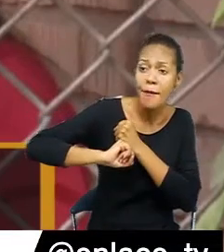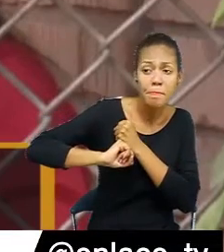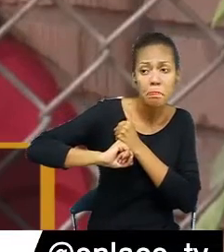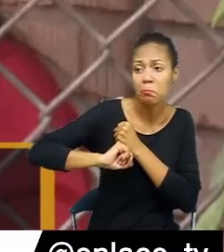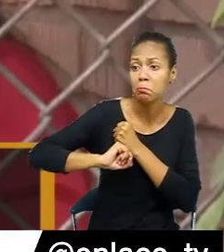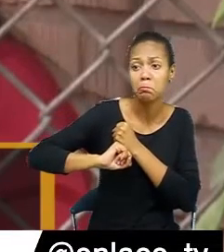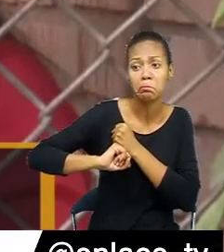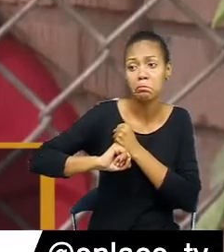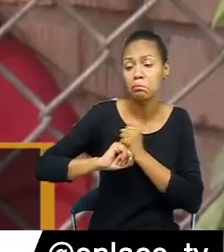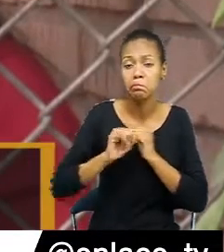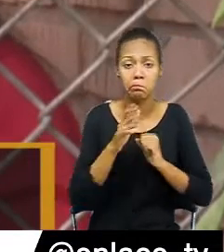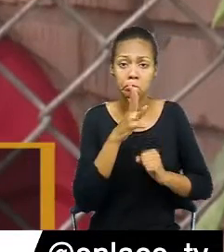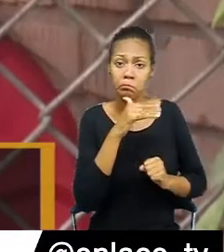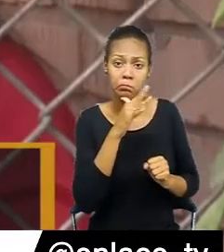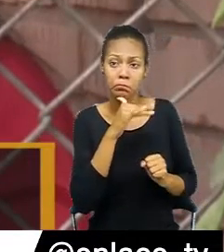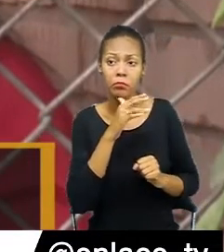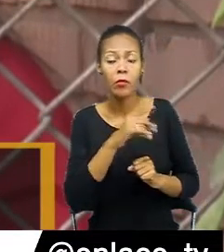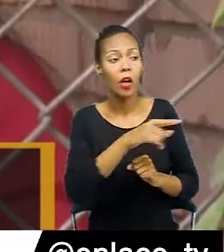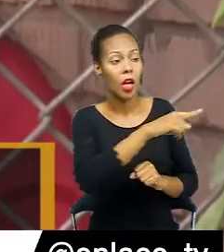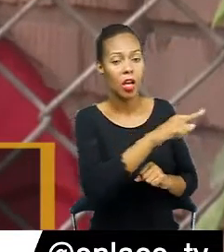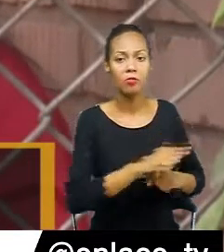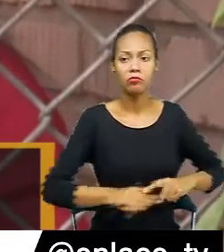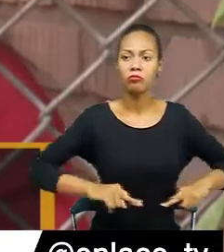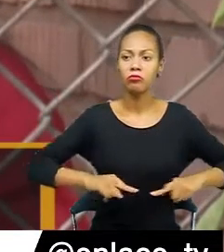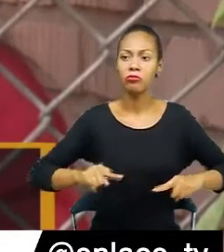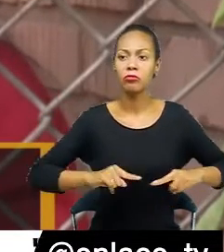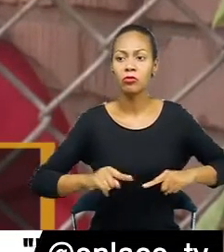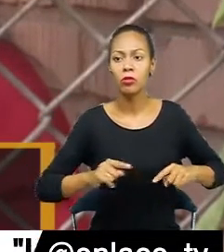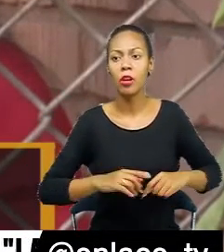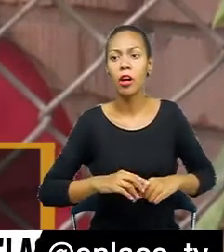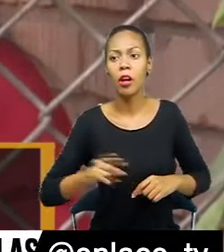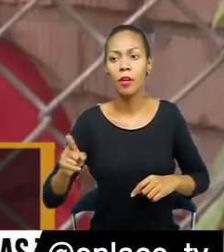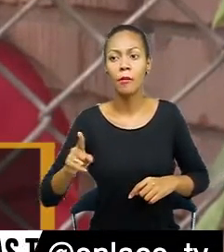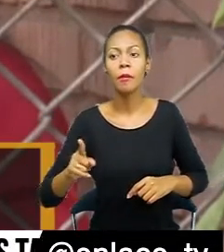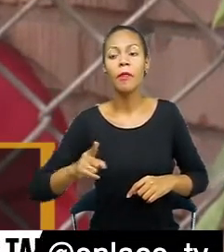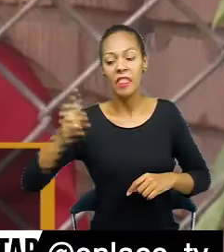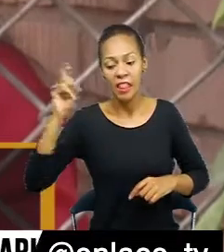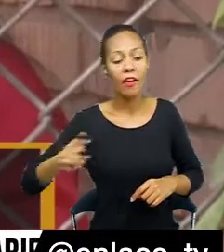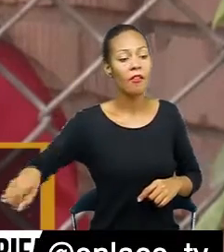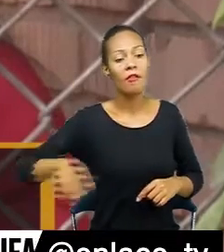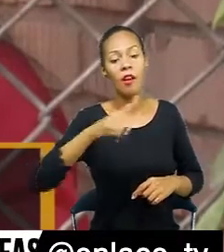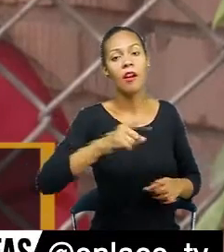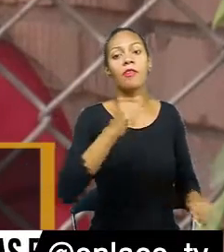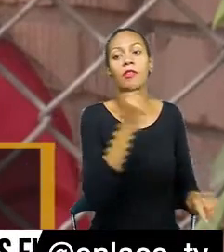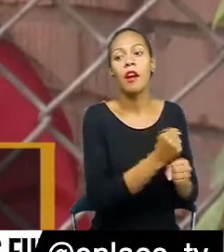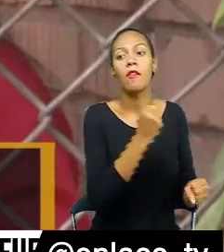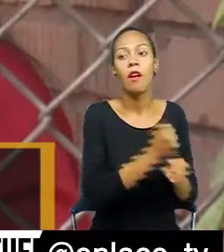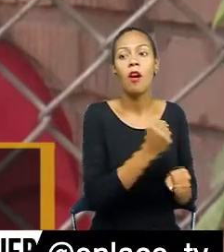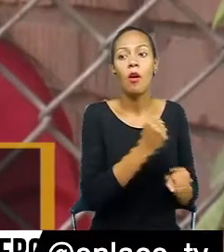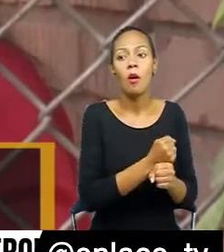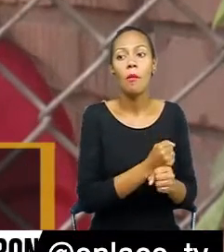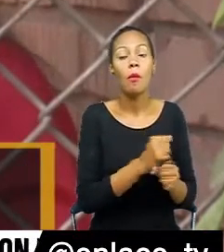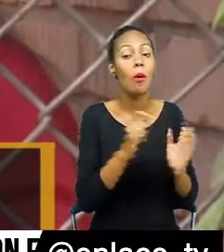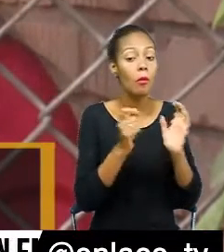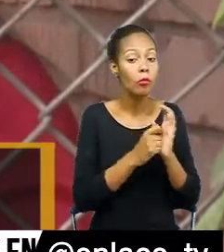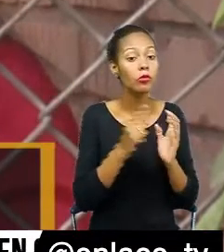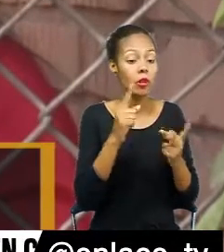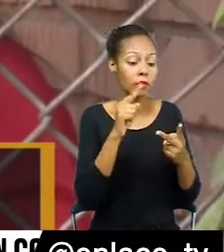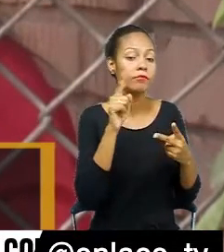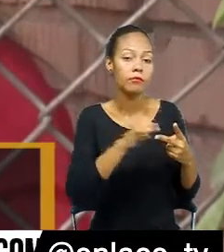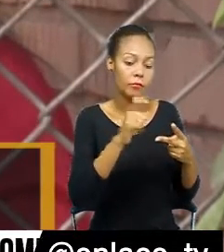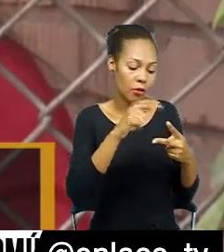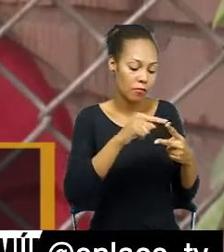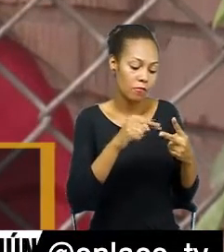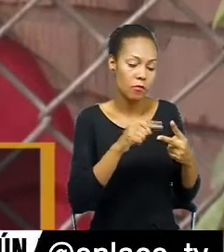la administrativa dio la orden de que yo debía volver a trabajar sin tener en cuenta que tengo restricción de dos especialistas, que mi salud está